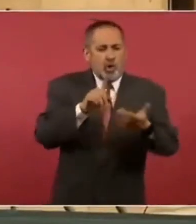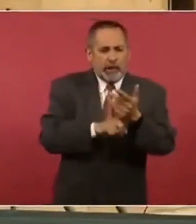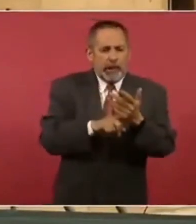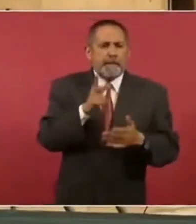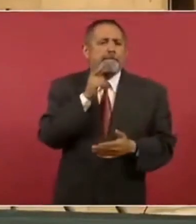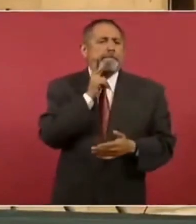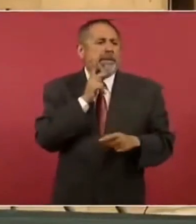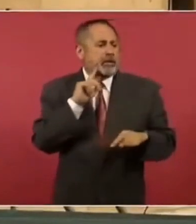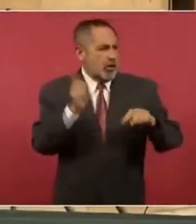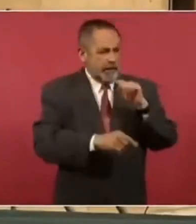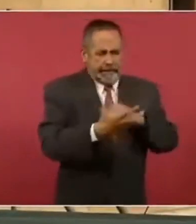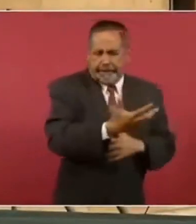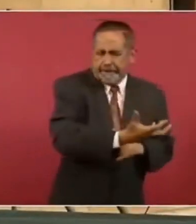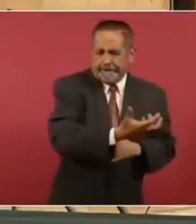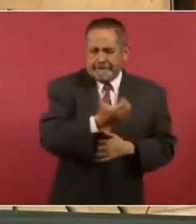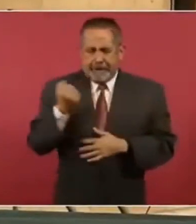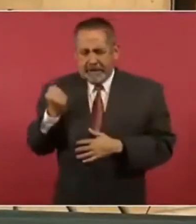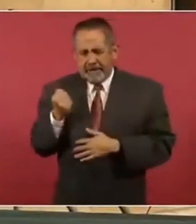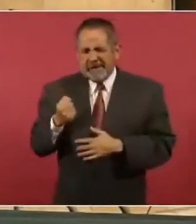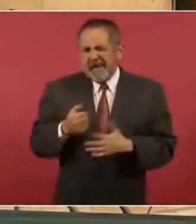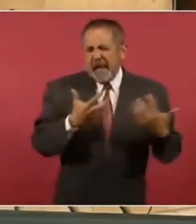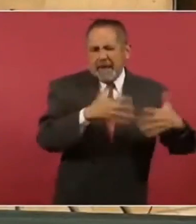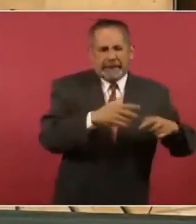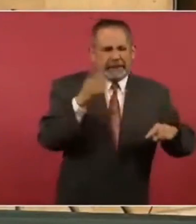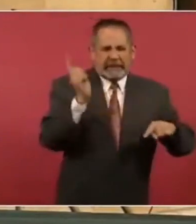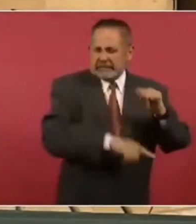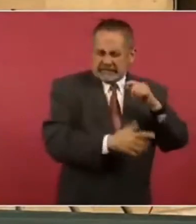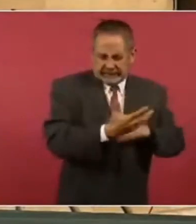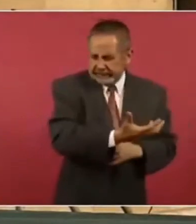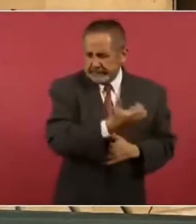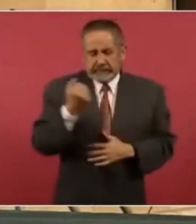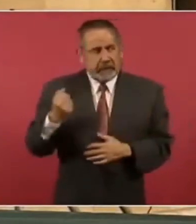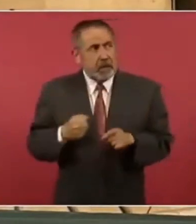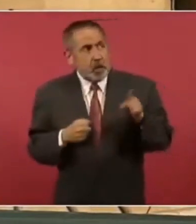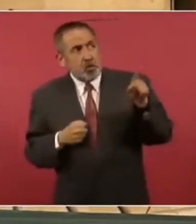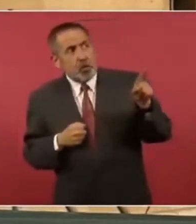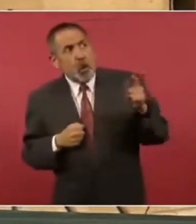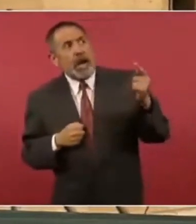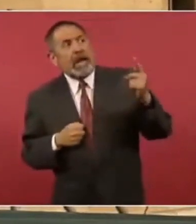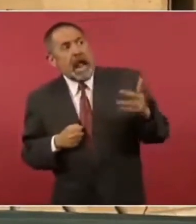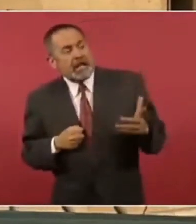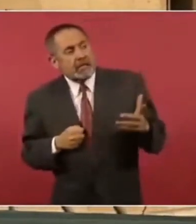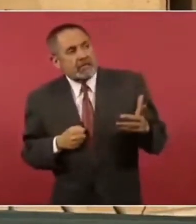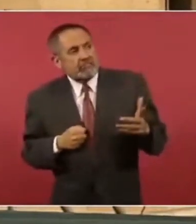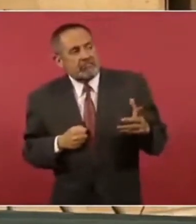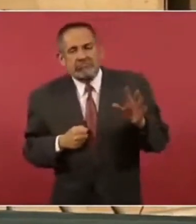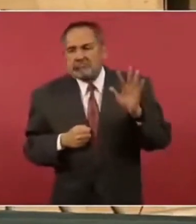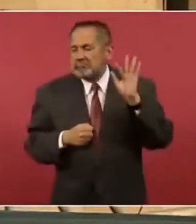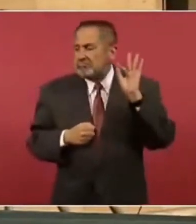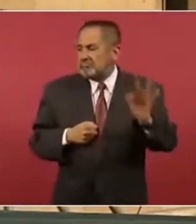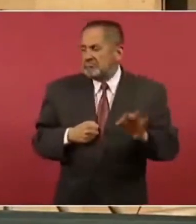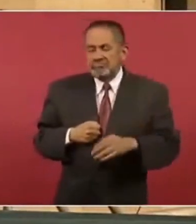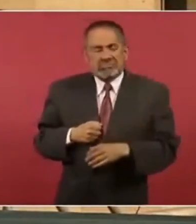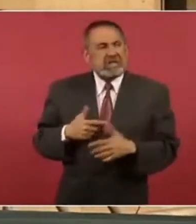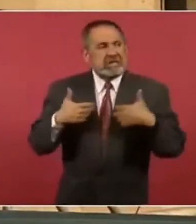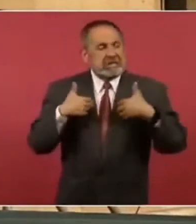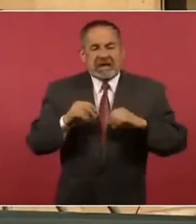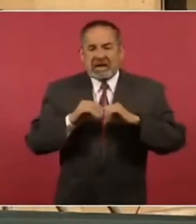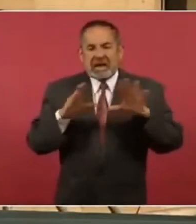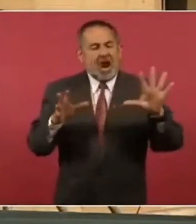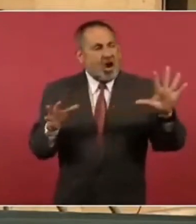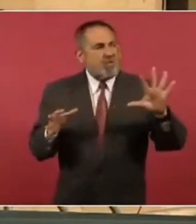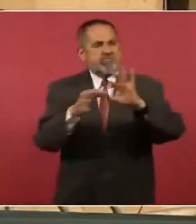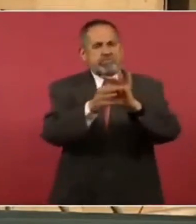la expropiación de las compañías petroleras viene a afirmar una vez más